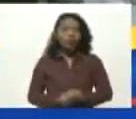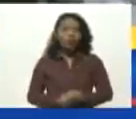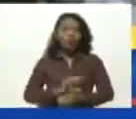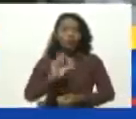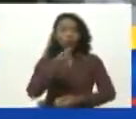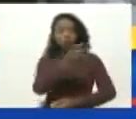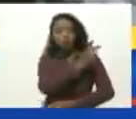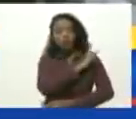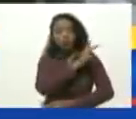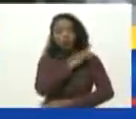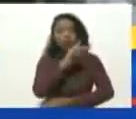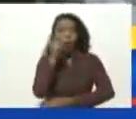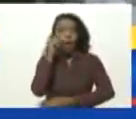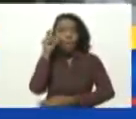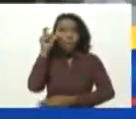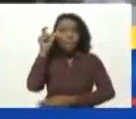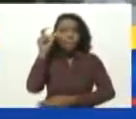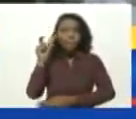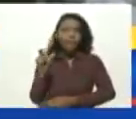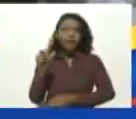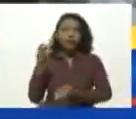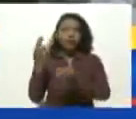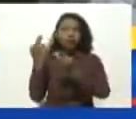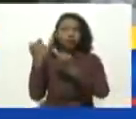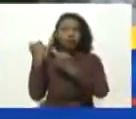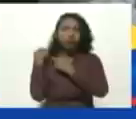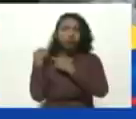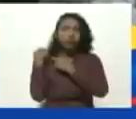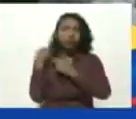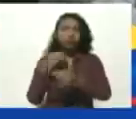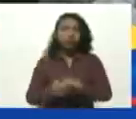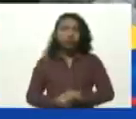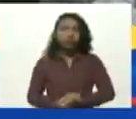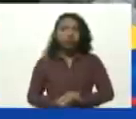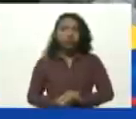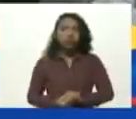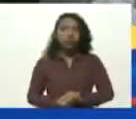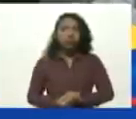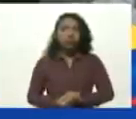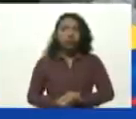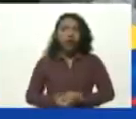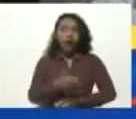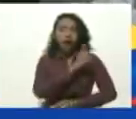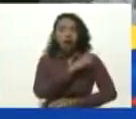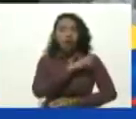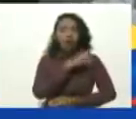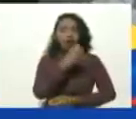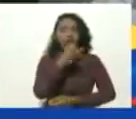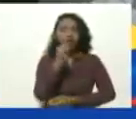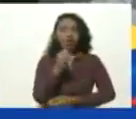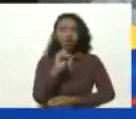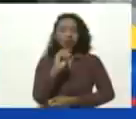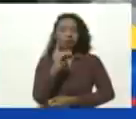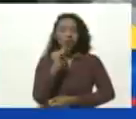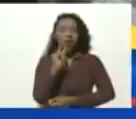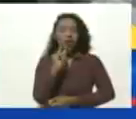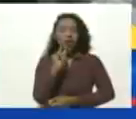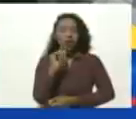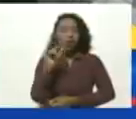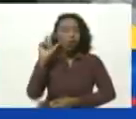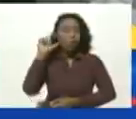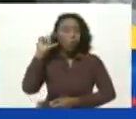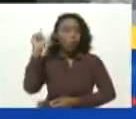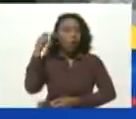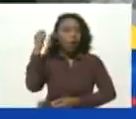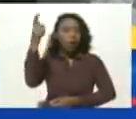de división Nayade Loquibi, jefe de la SODI, Guárico. Guárico,